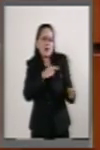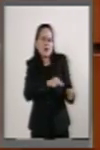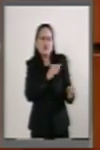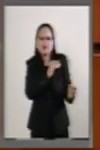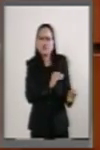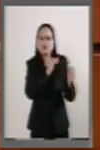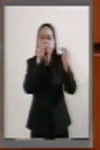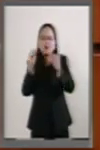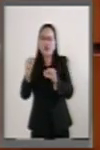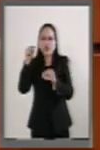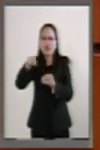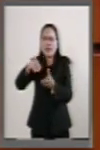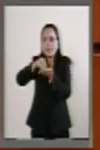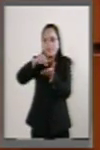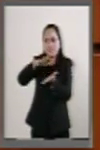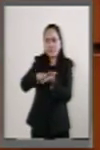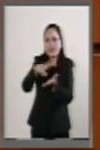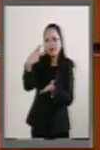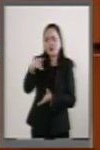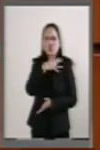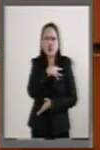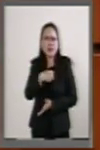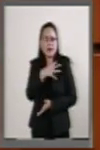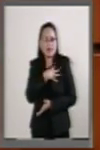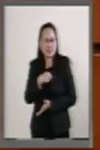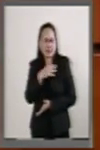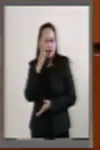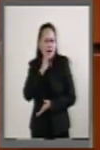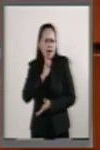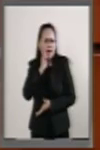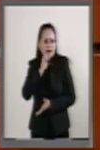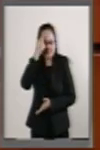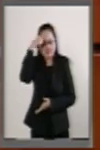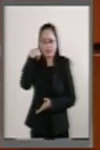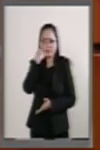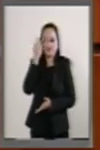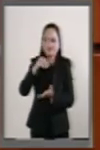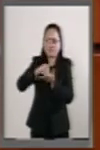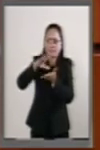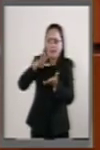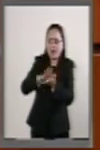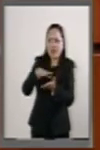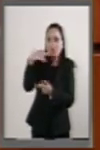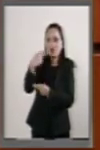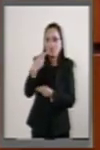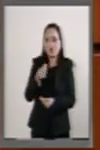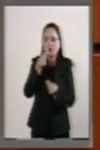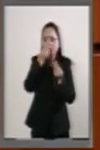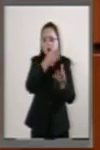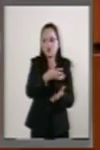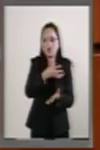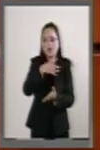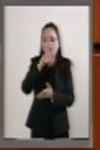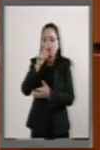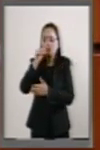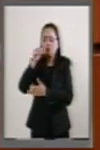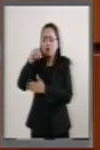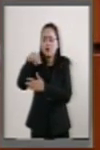registrar a su hija. La quisieron registrar con el nombre de Doni